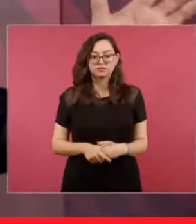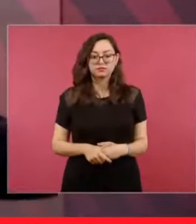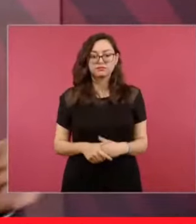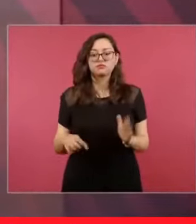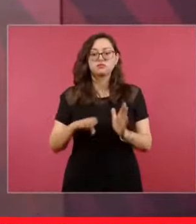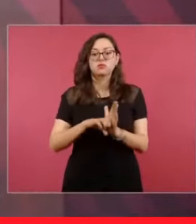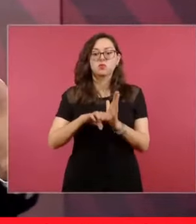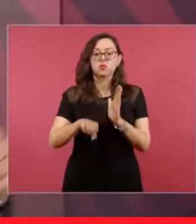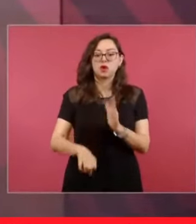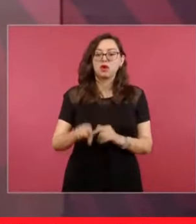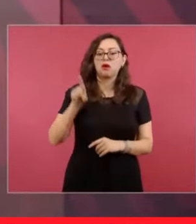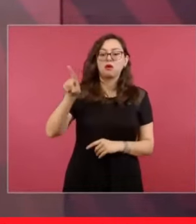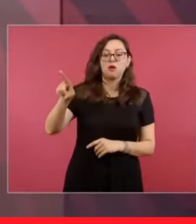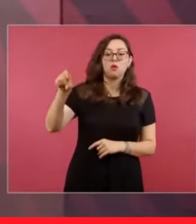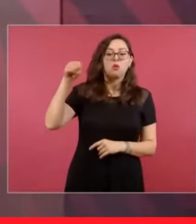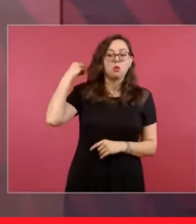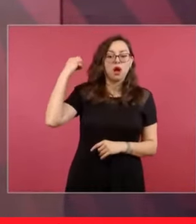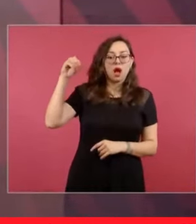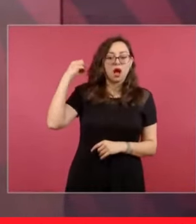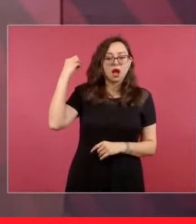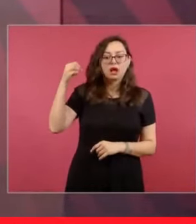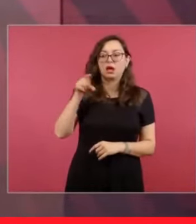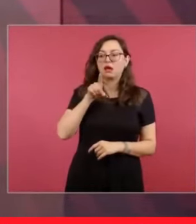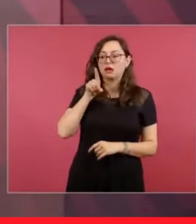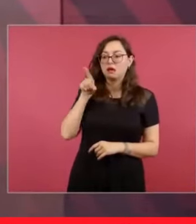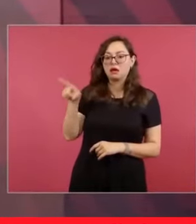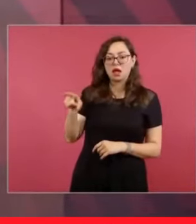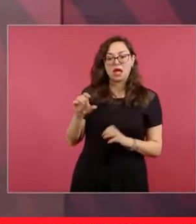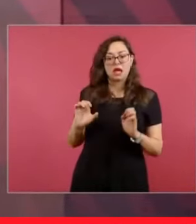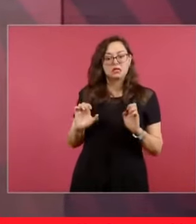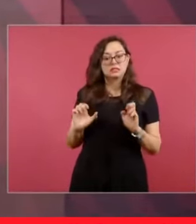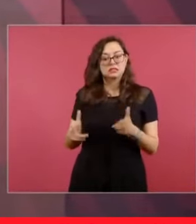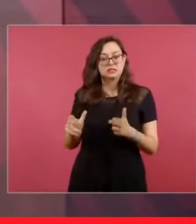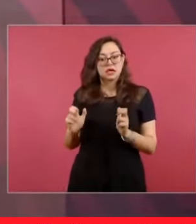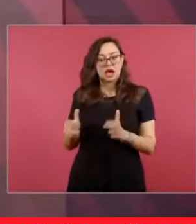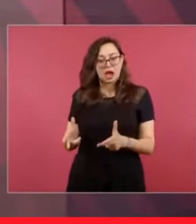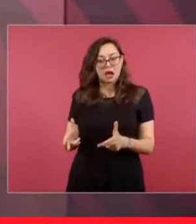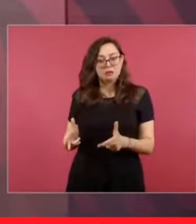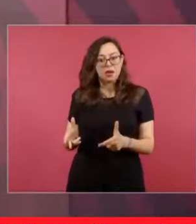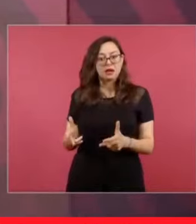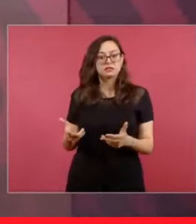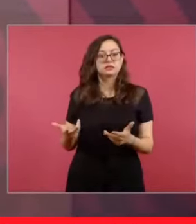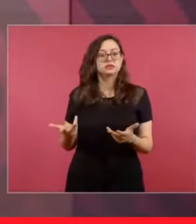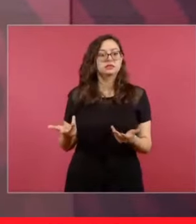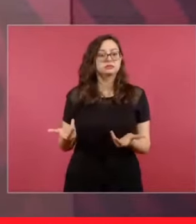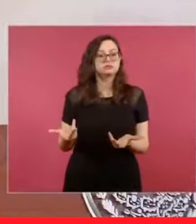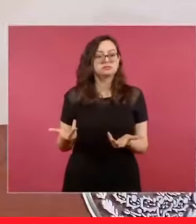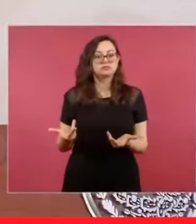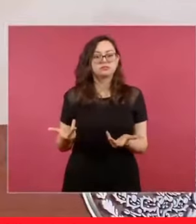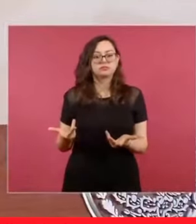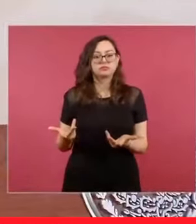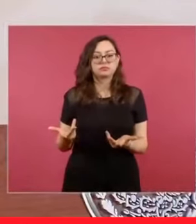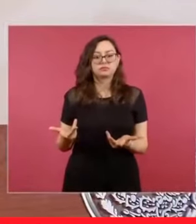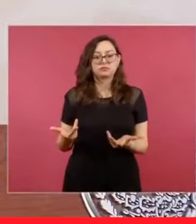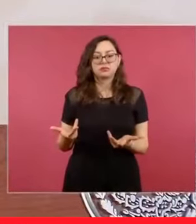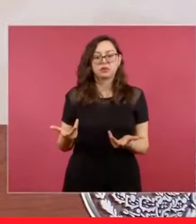Oaxaca o de Chiapas comunidades de